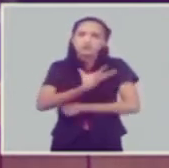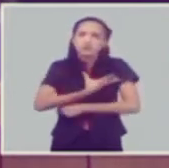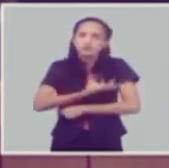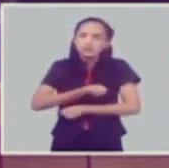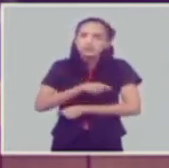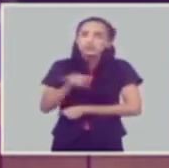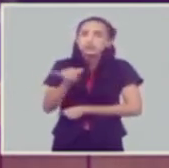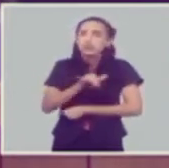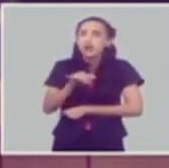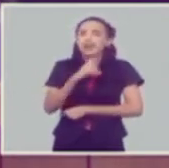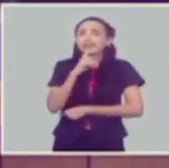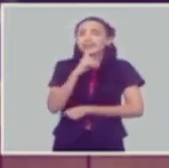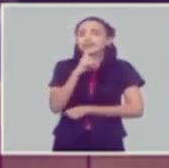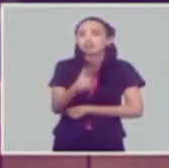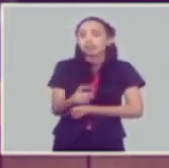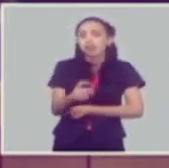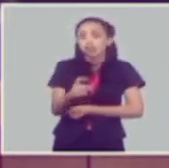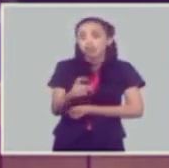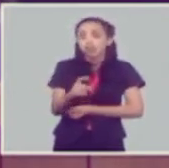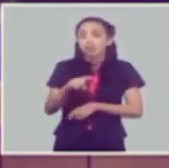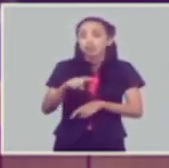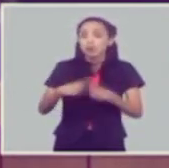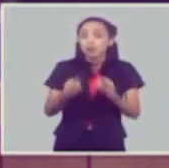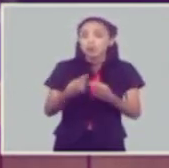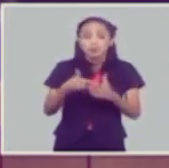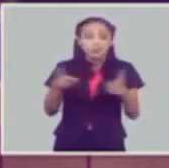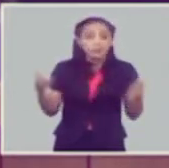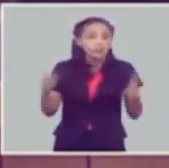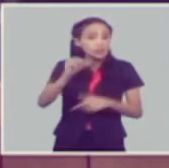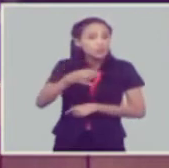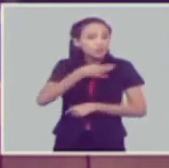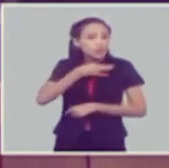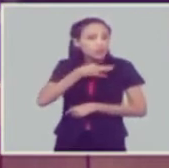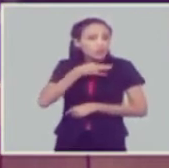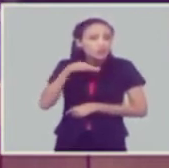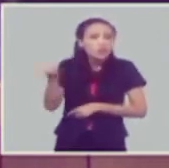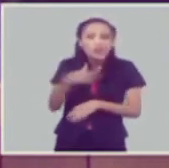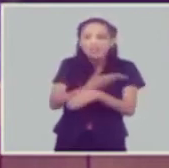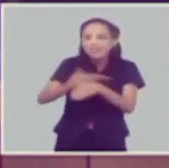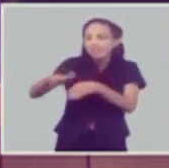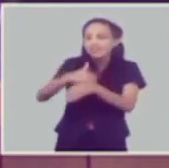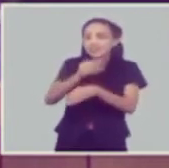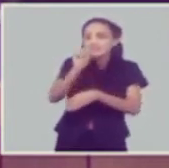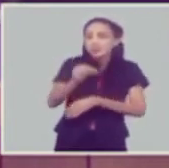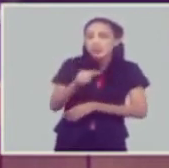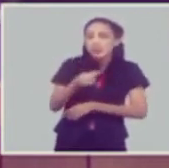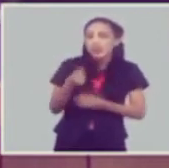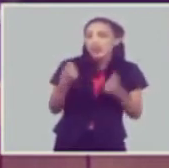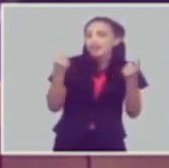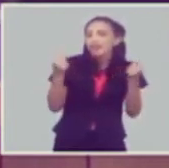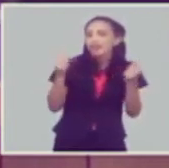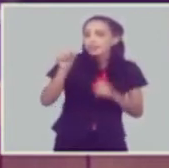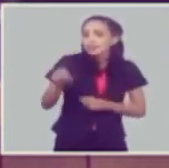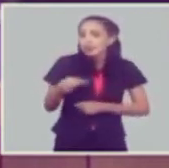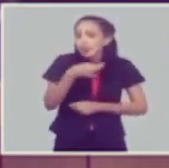agravamiento de sus dificultades, mientras la pobreza en general crece junto a la desigualdad y la polarización